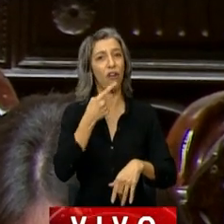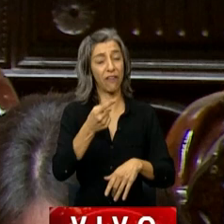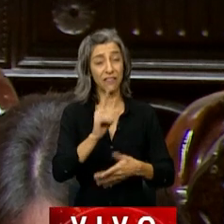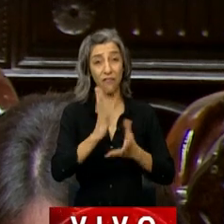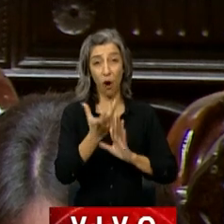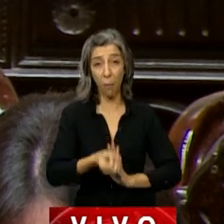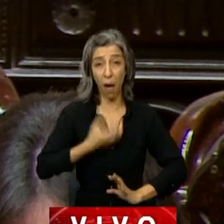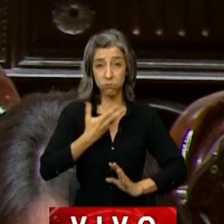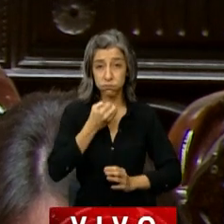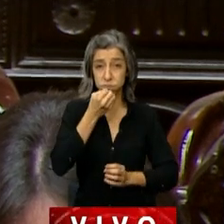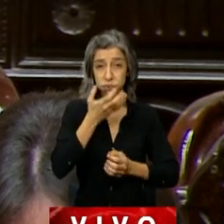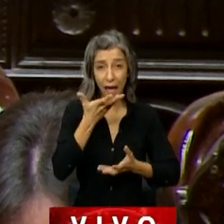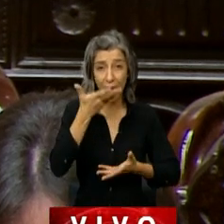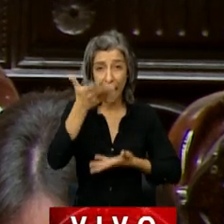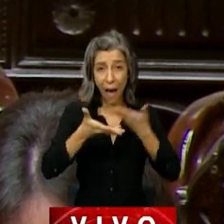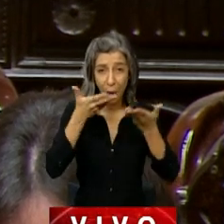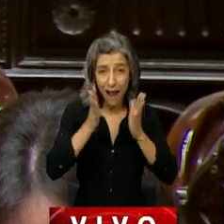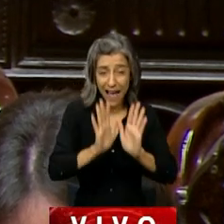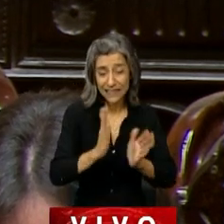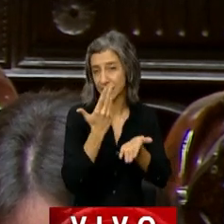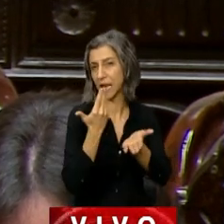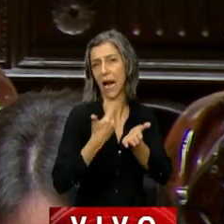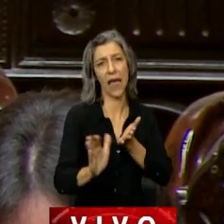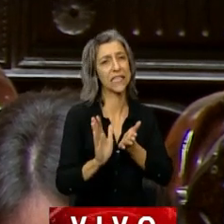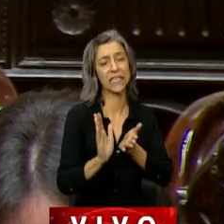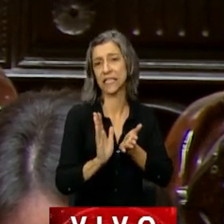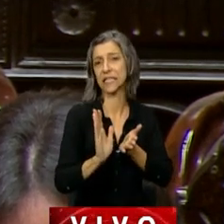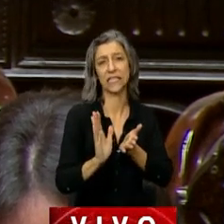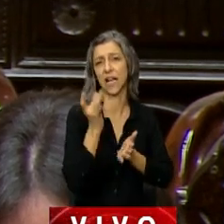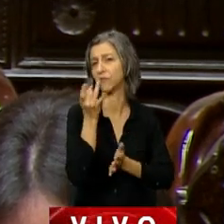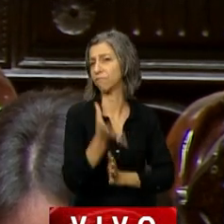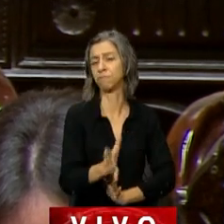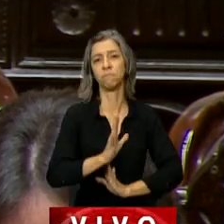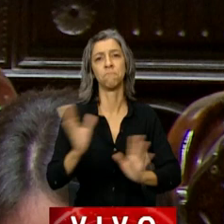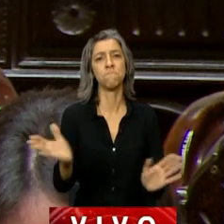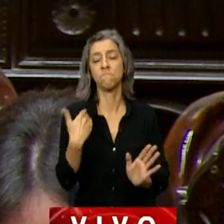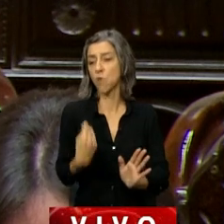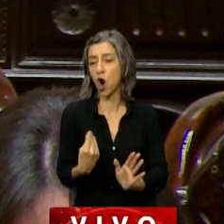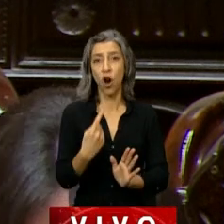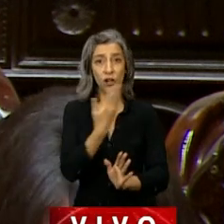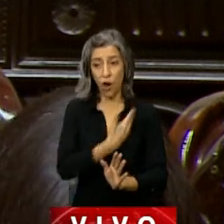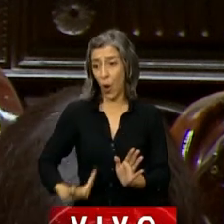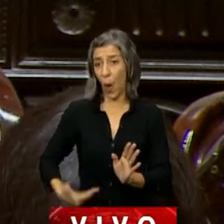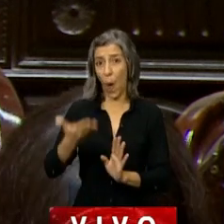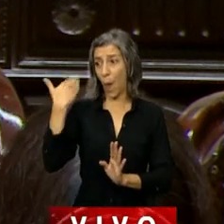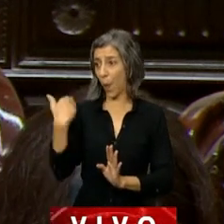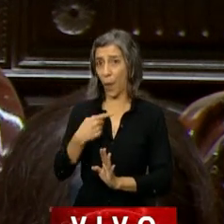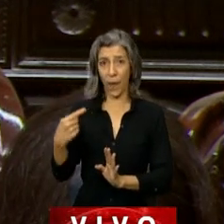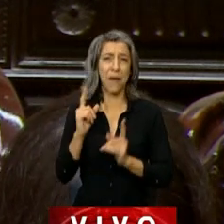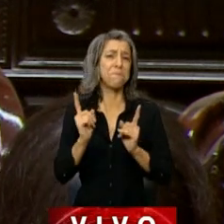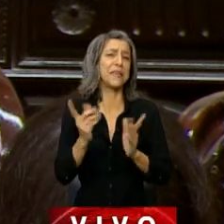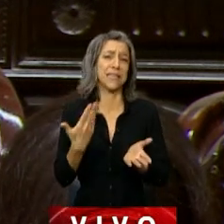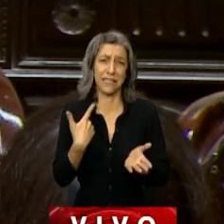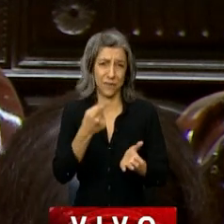vivido el fin de semana último y que ha mostrado una vez más este gobierno, ella el día 30